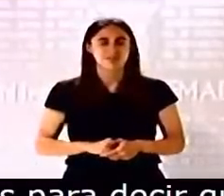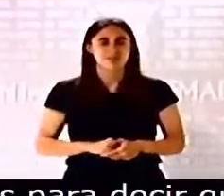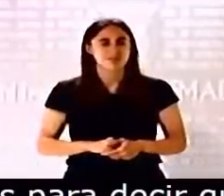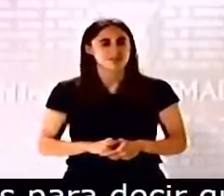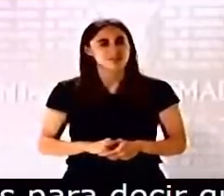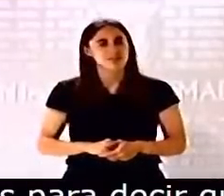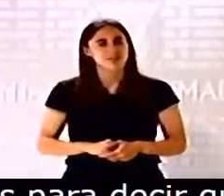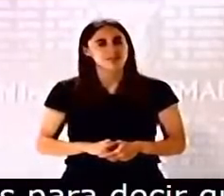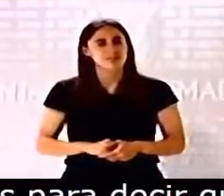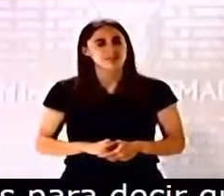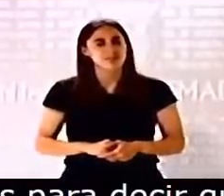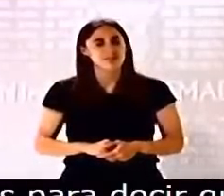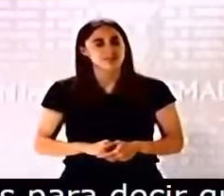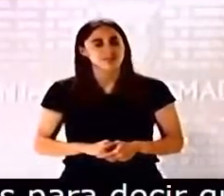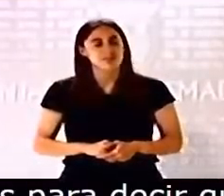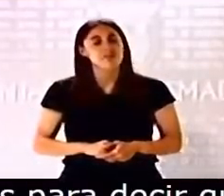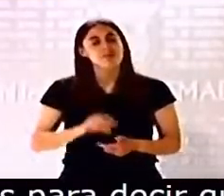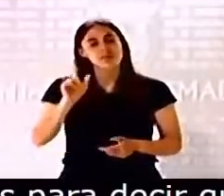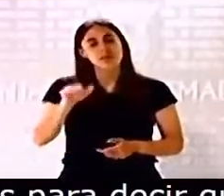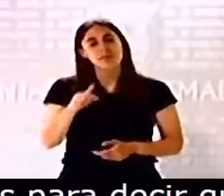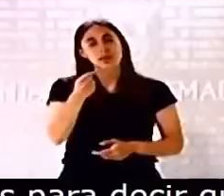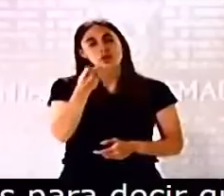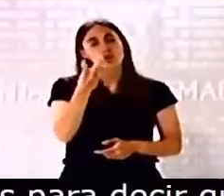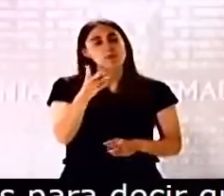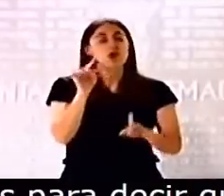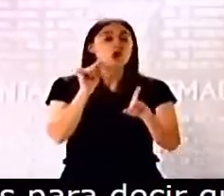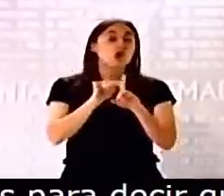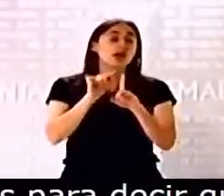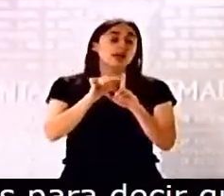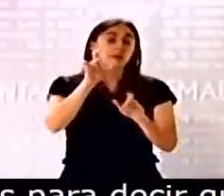cifras para que los ciudadanos confíen en las vacunas